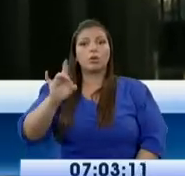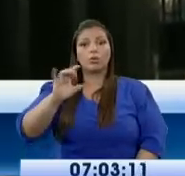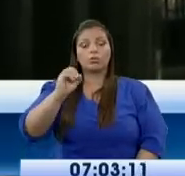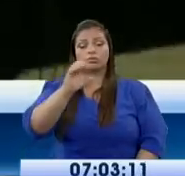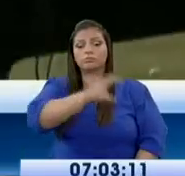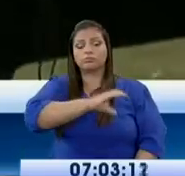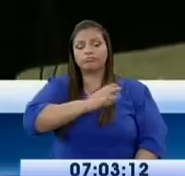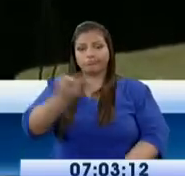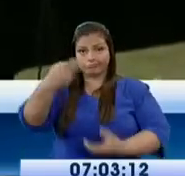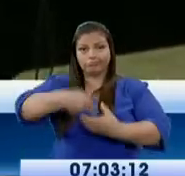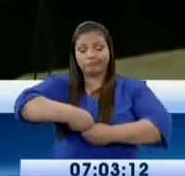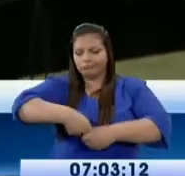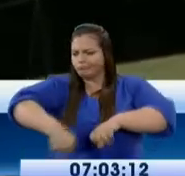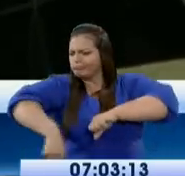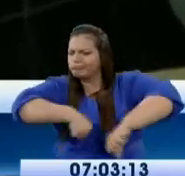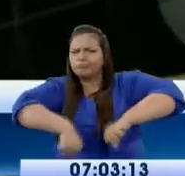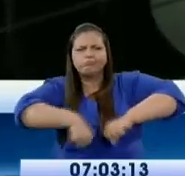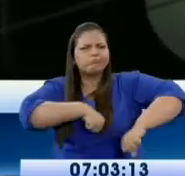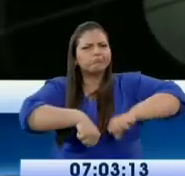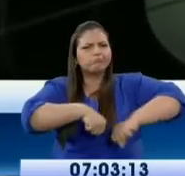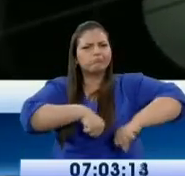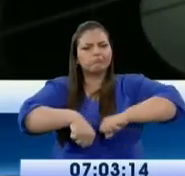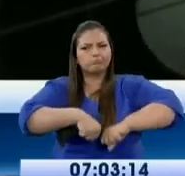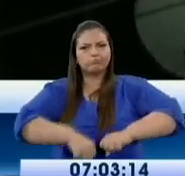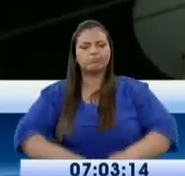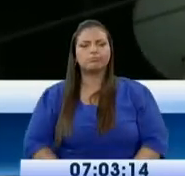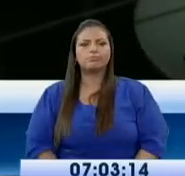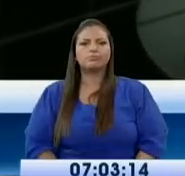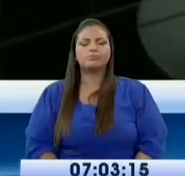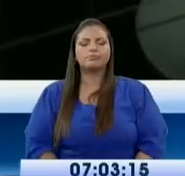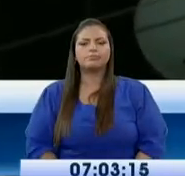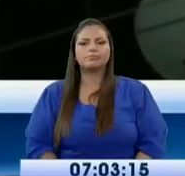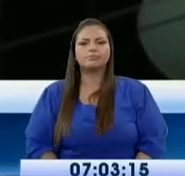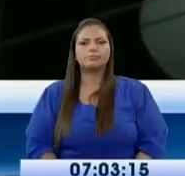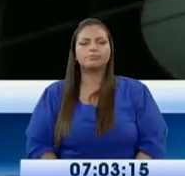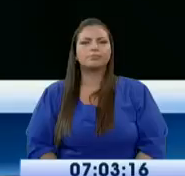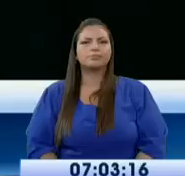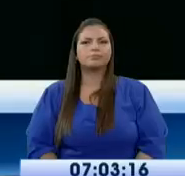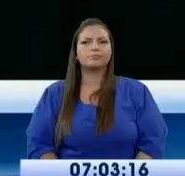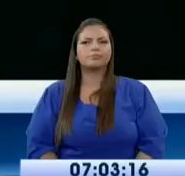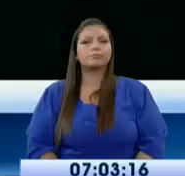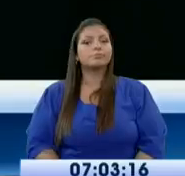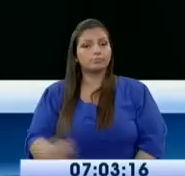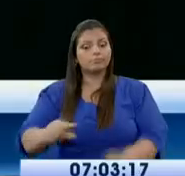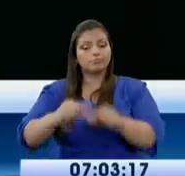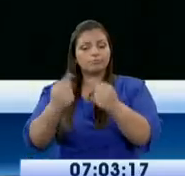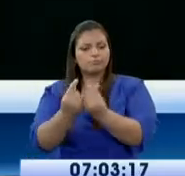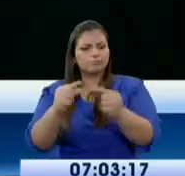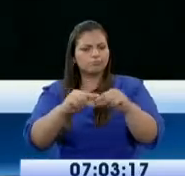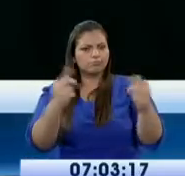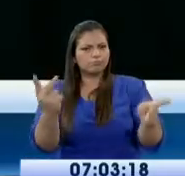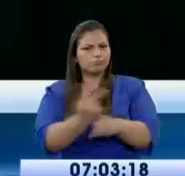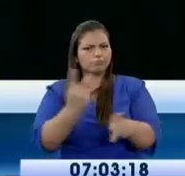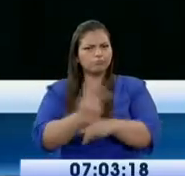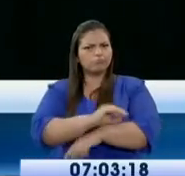que desarticuló dos peligrosas bandas que se dedicaban al robo en